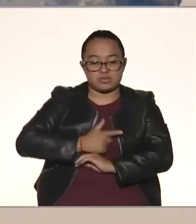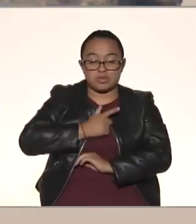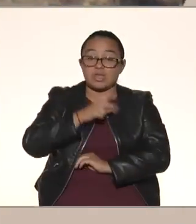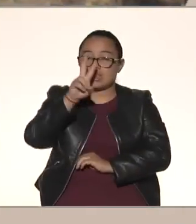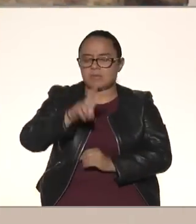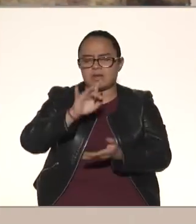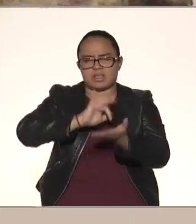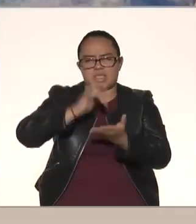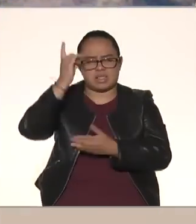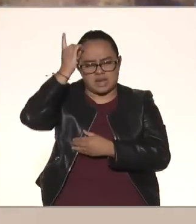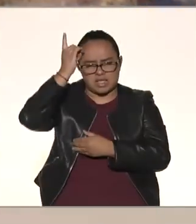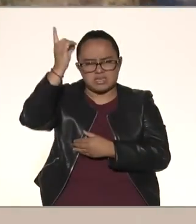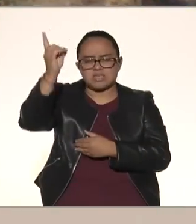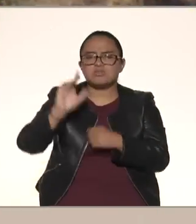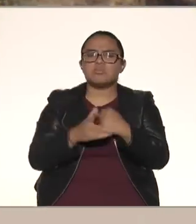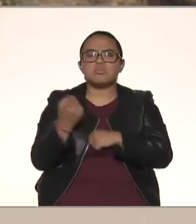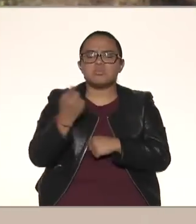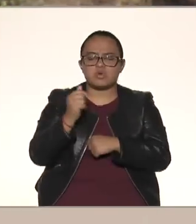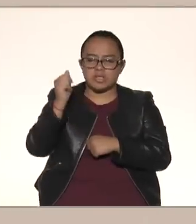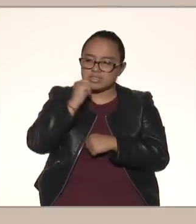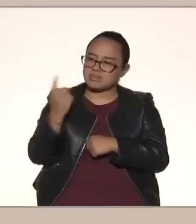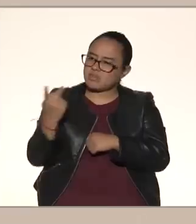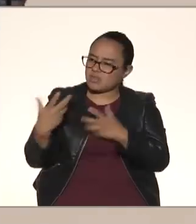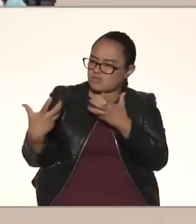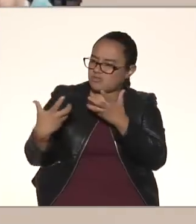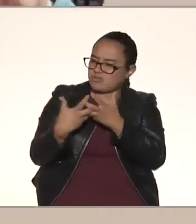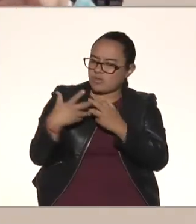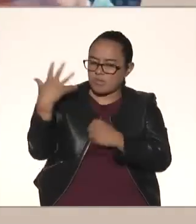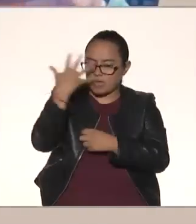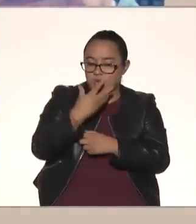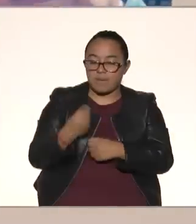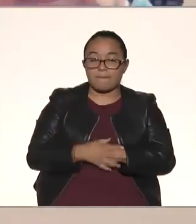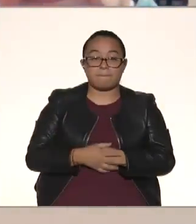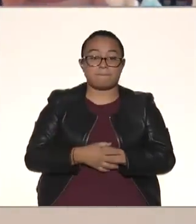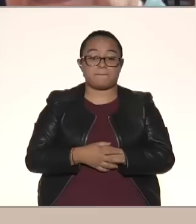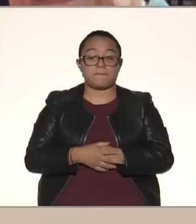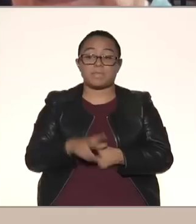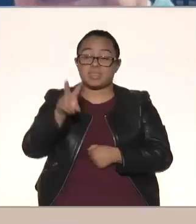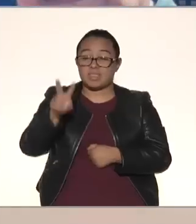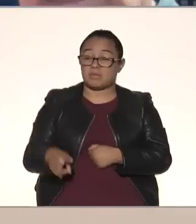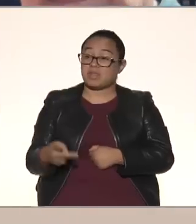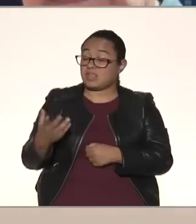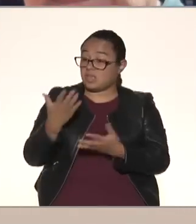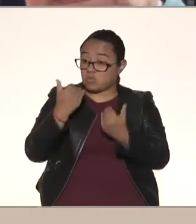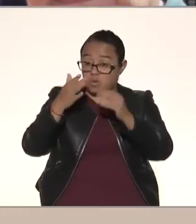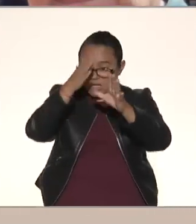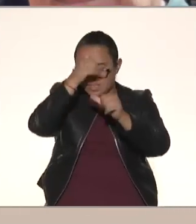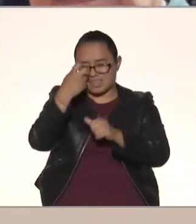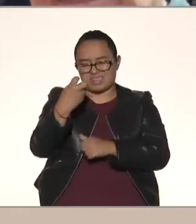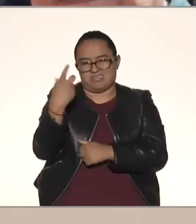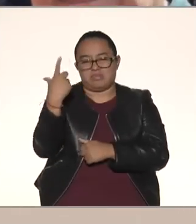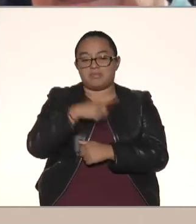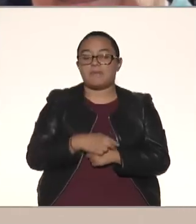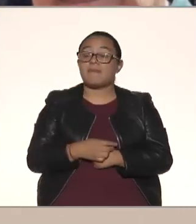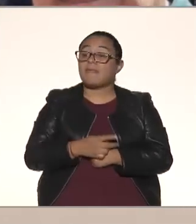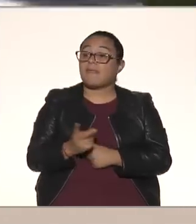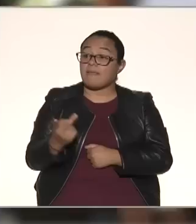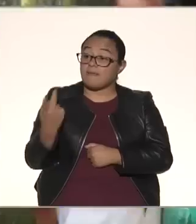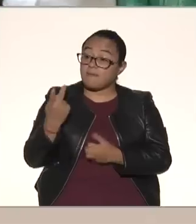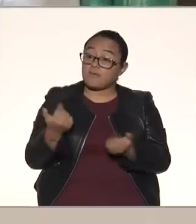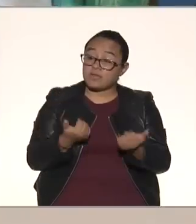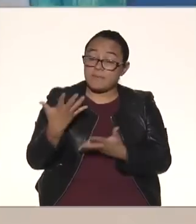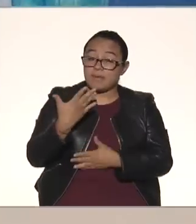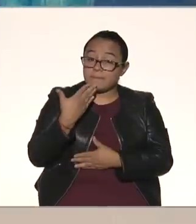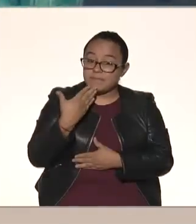gracias a Dios, que siempre hemos como que, encajado, es muy poco cuando no hay acuerdos. El llevarse bien, el tener